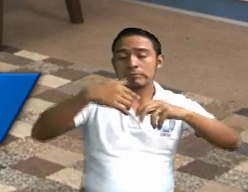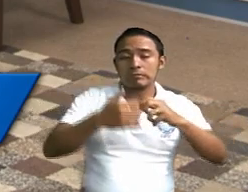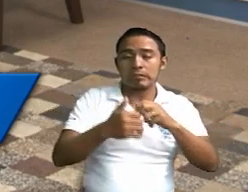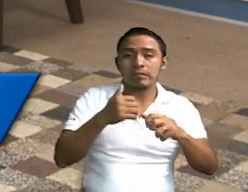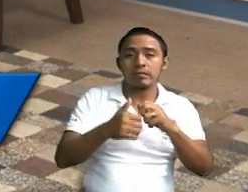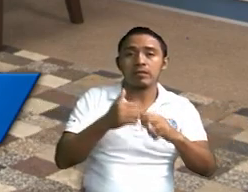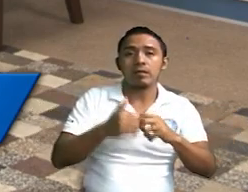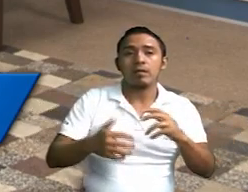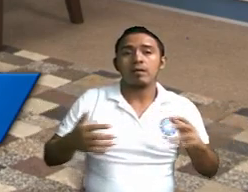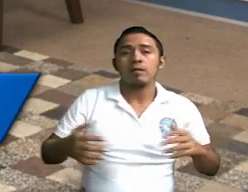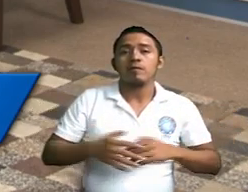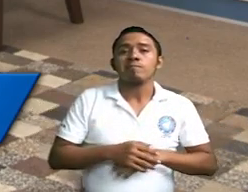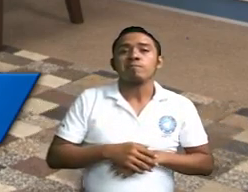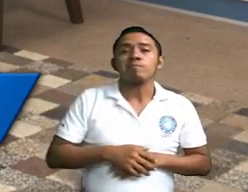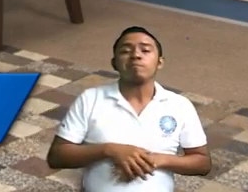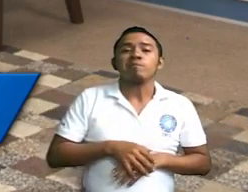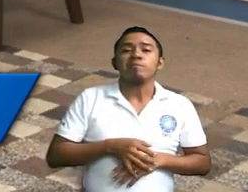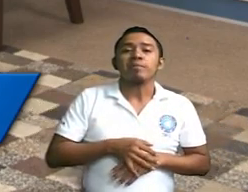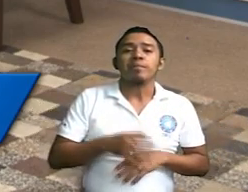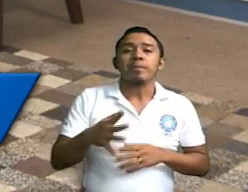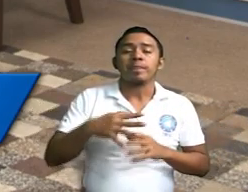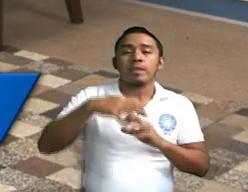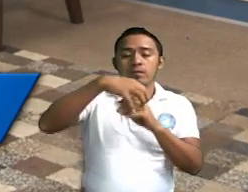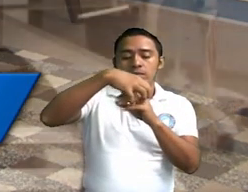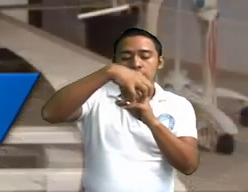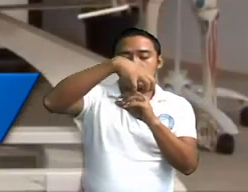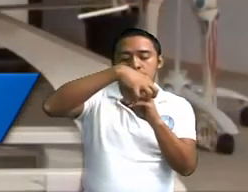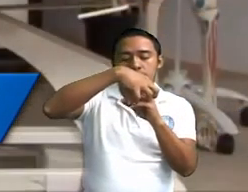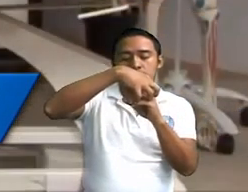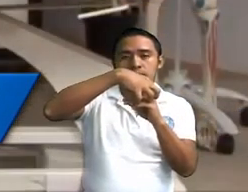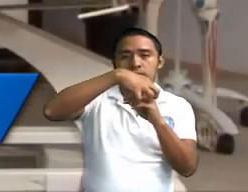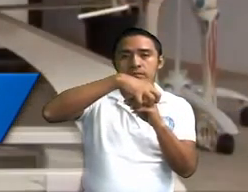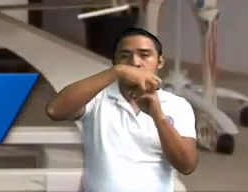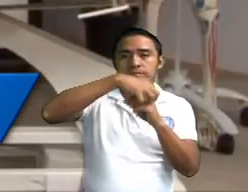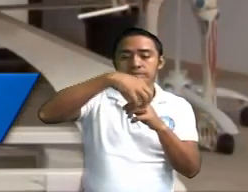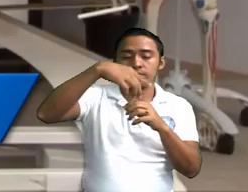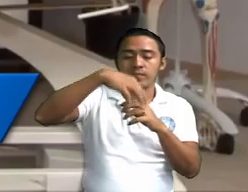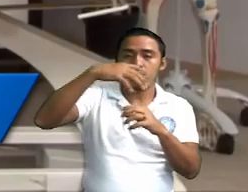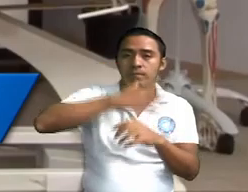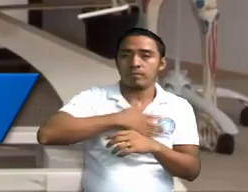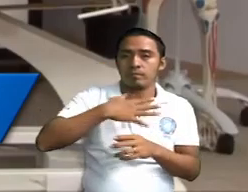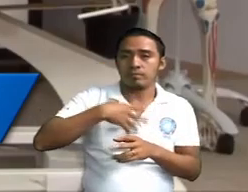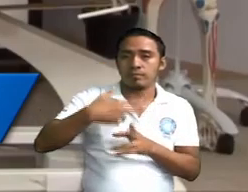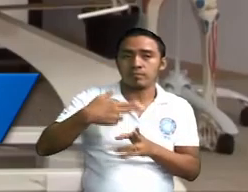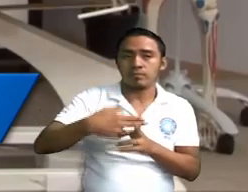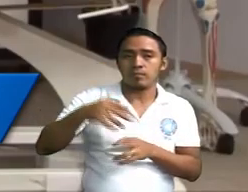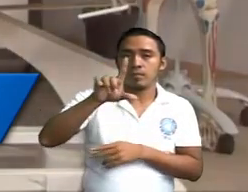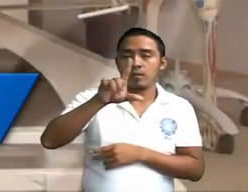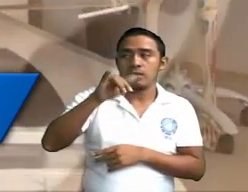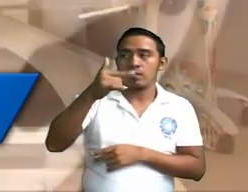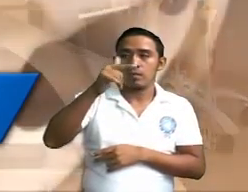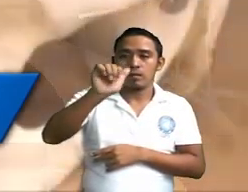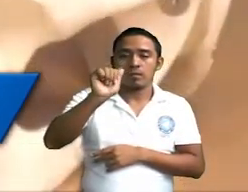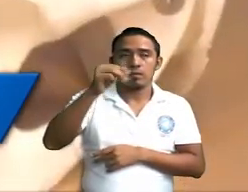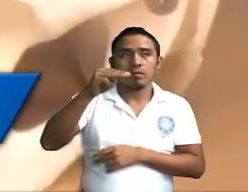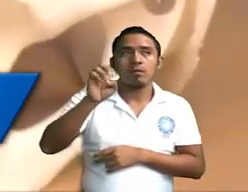pueden estructuras que la sostienen, como son los ligamentos, su bursa que envuelven